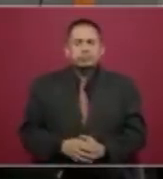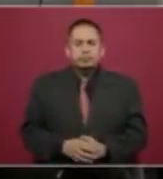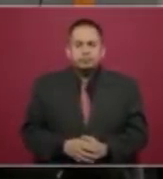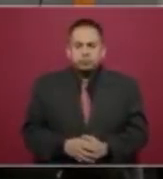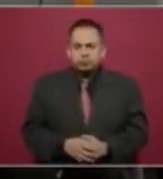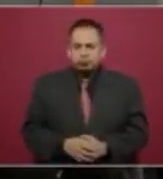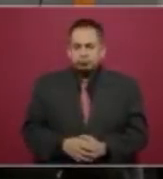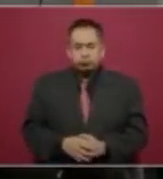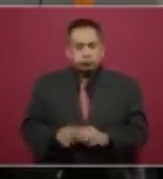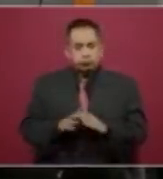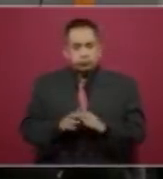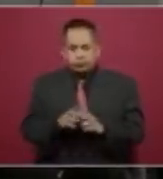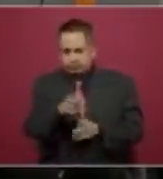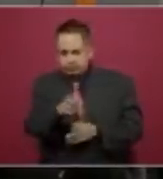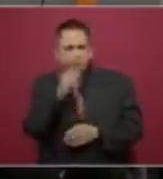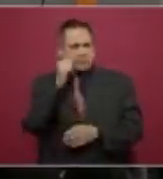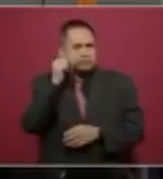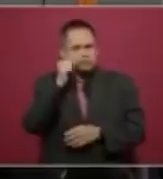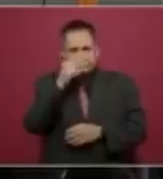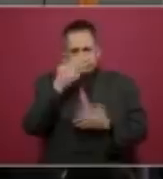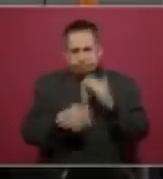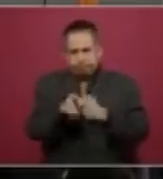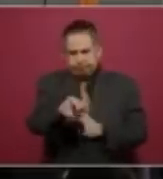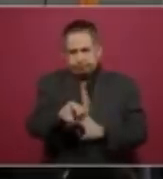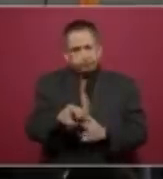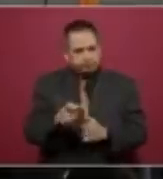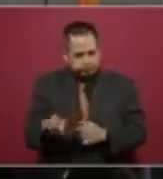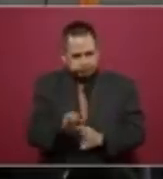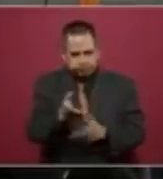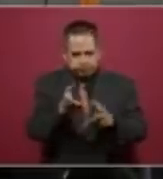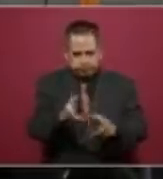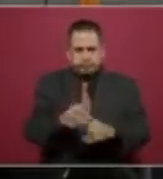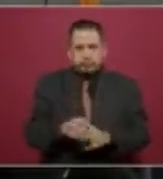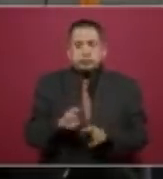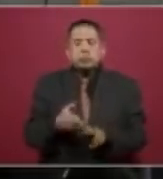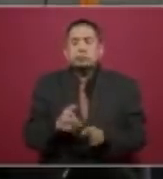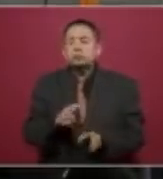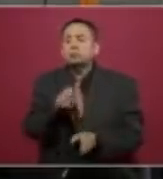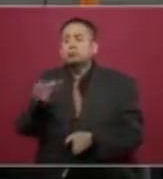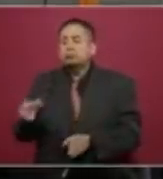Nos quedamos en el centro ayer. Vámonos a la derecha.